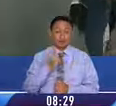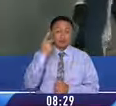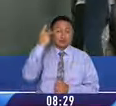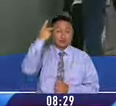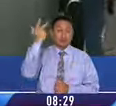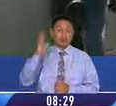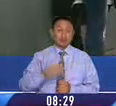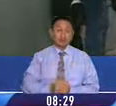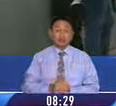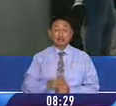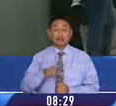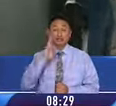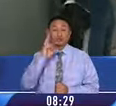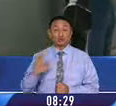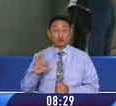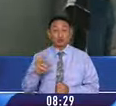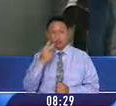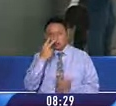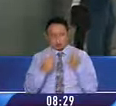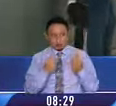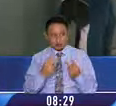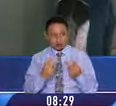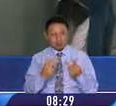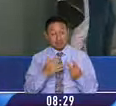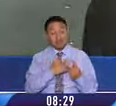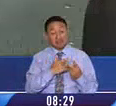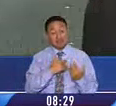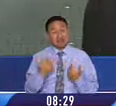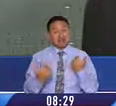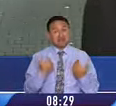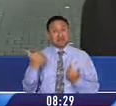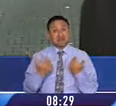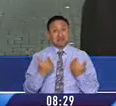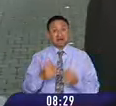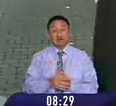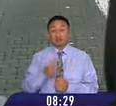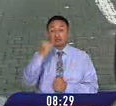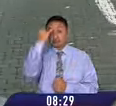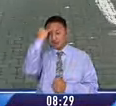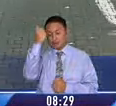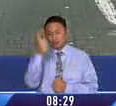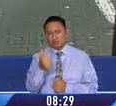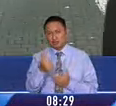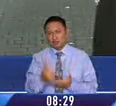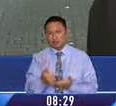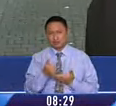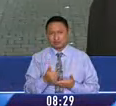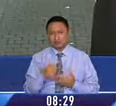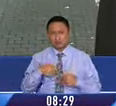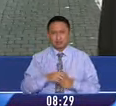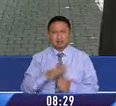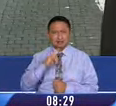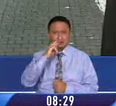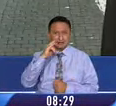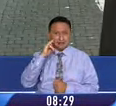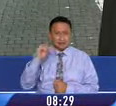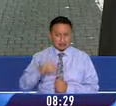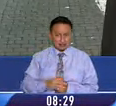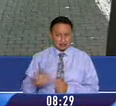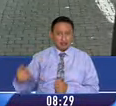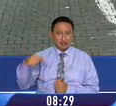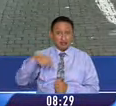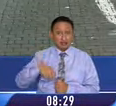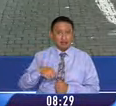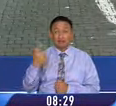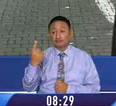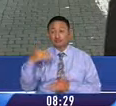e incluso a los turistas que frecuentan el sitio colonial. Es una gran iniciativa, nos ayuda con los niños, ya que ellos pasan